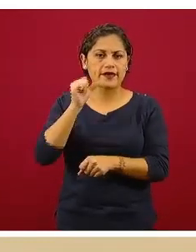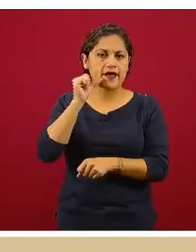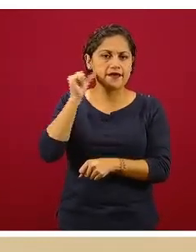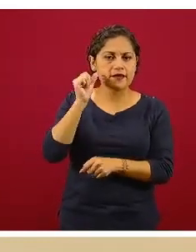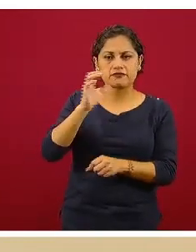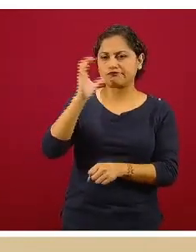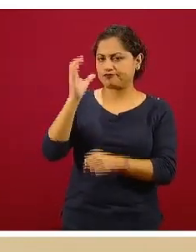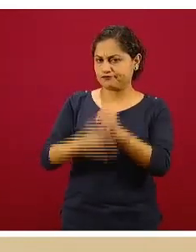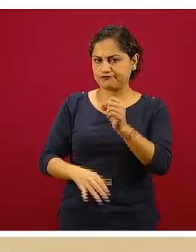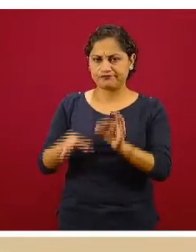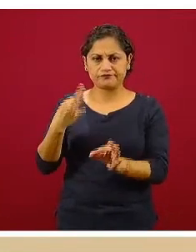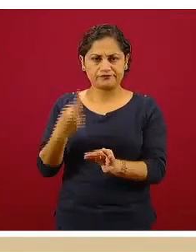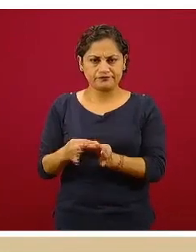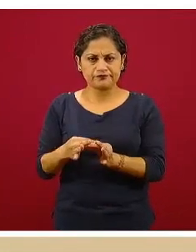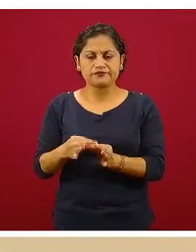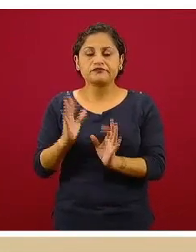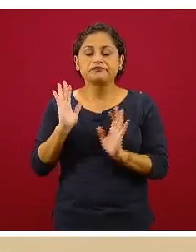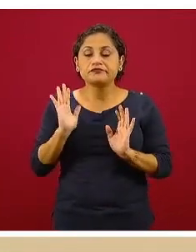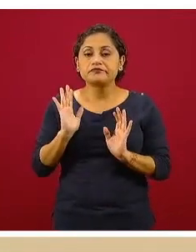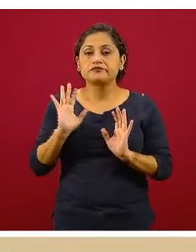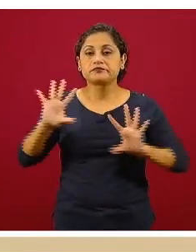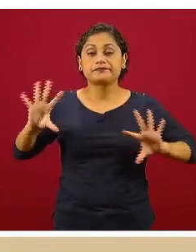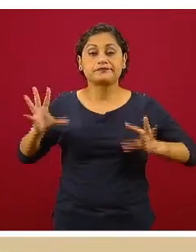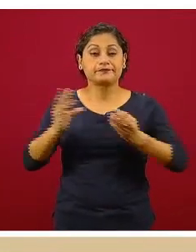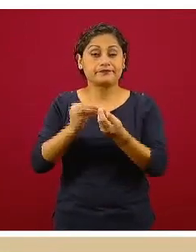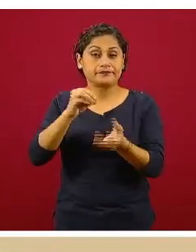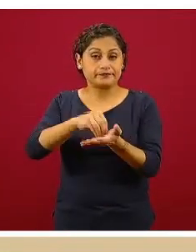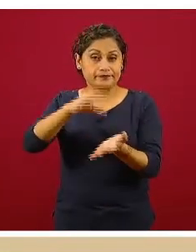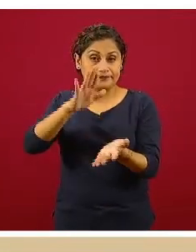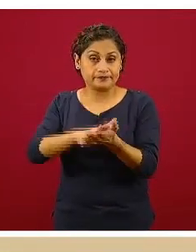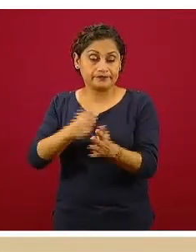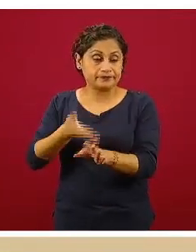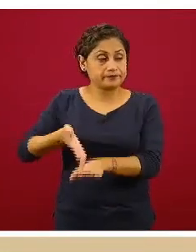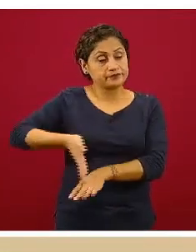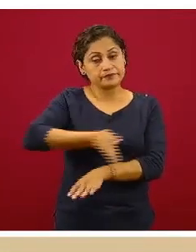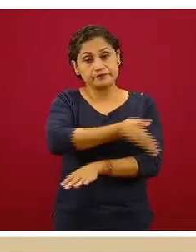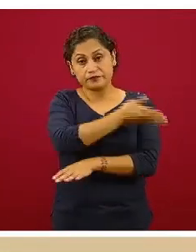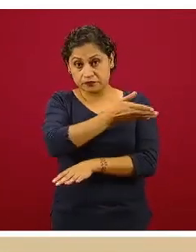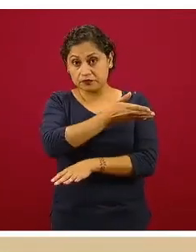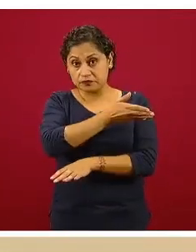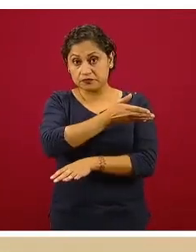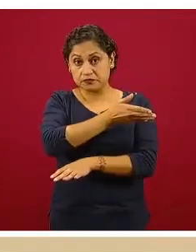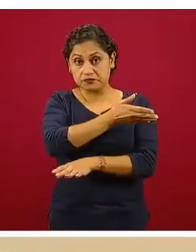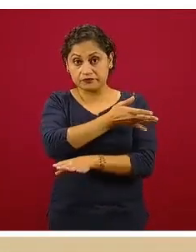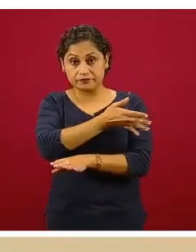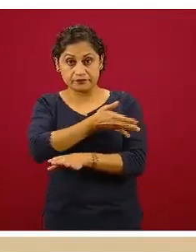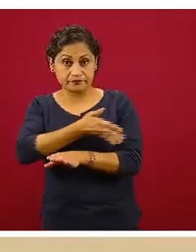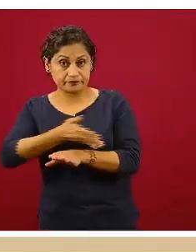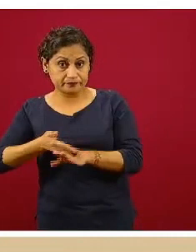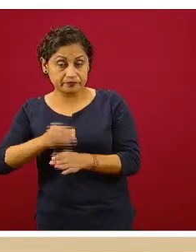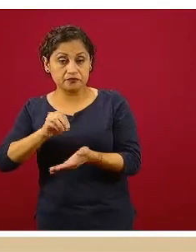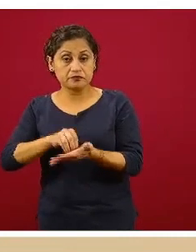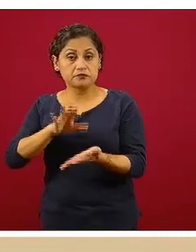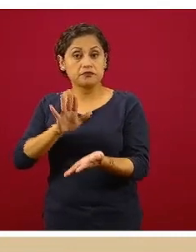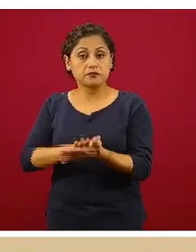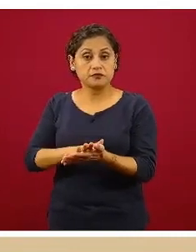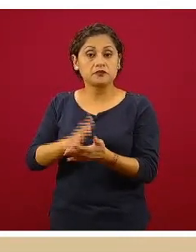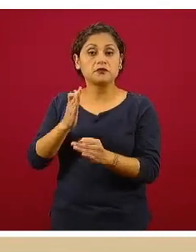decimos todas las defunciones que hubieran ocurrido y que conozcamos hasta ahorita, las registramos